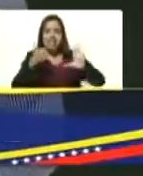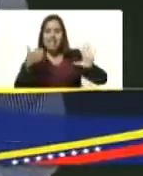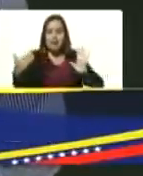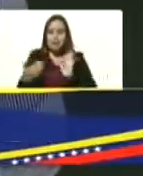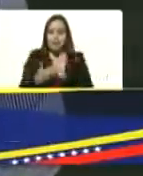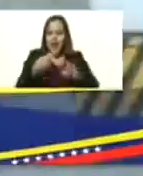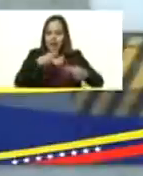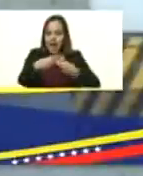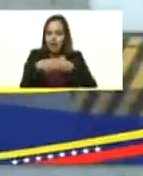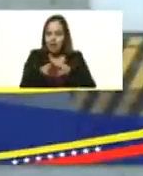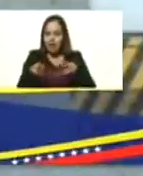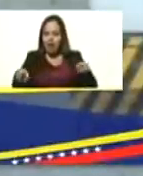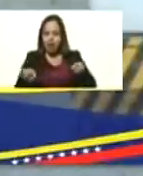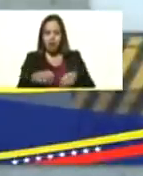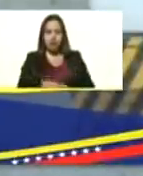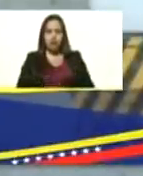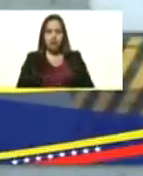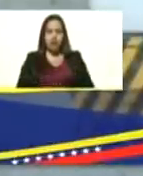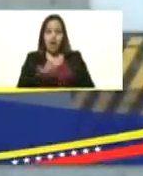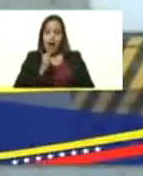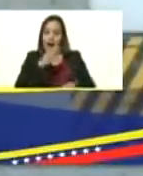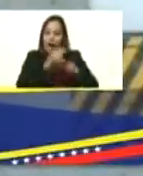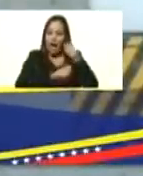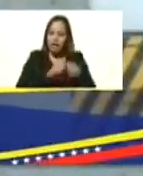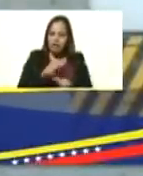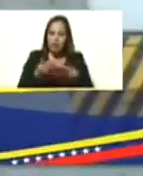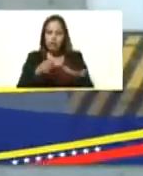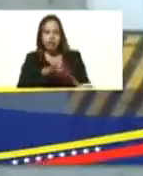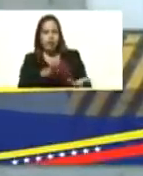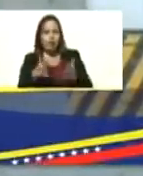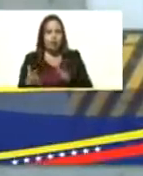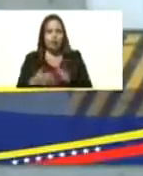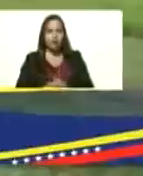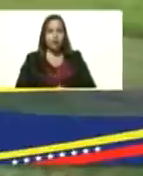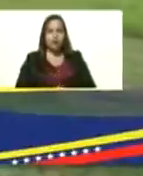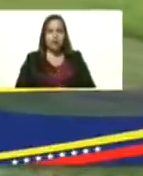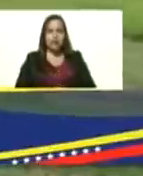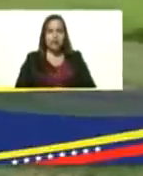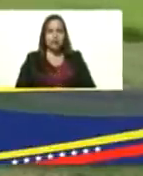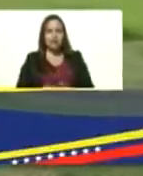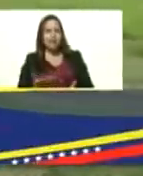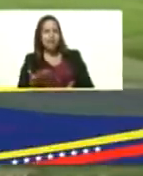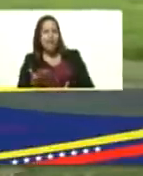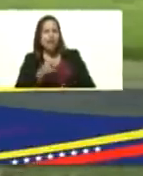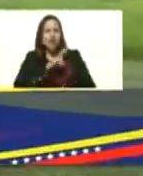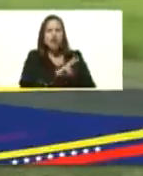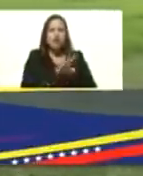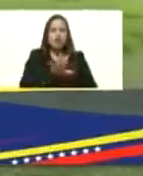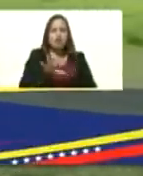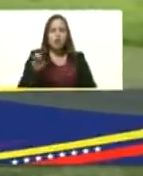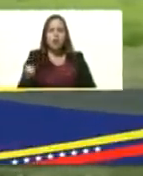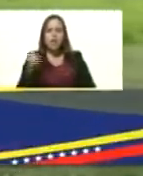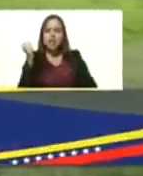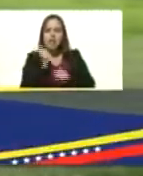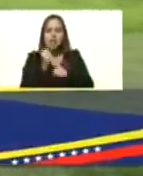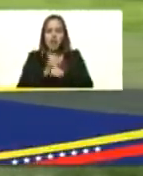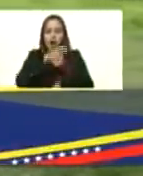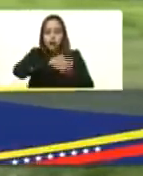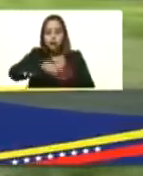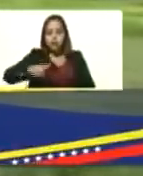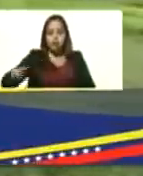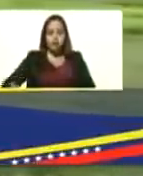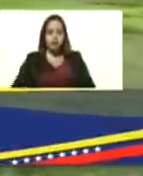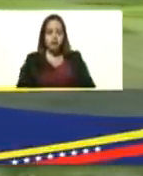en el cual empleamos aproximadamente 500 perdón 250 empleados en